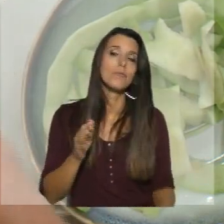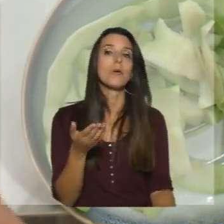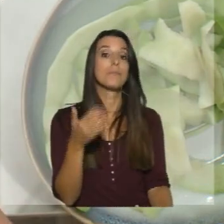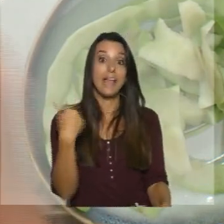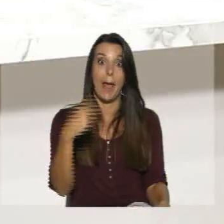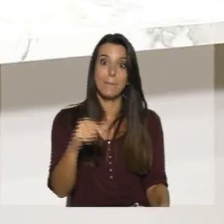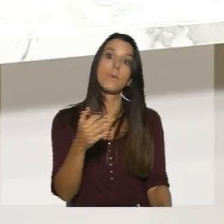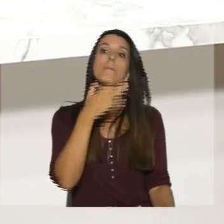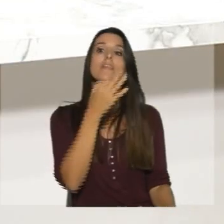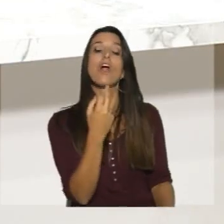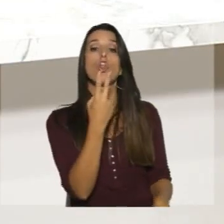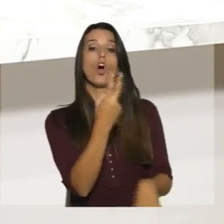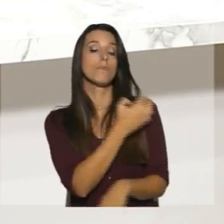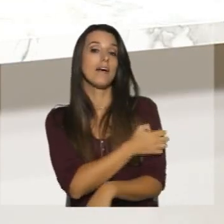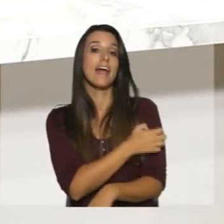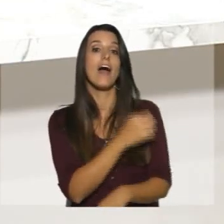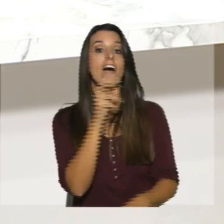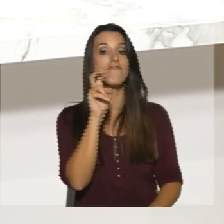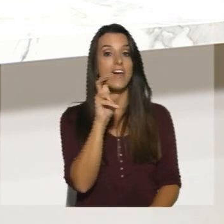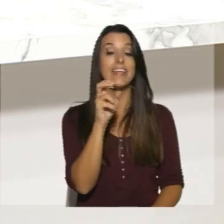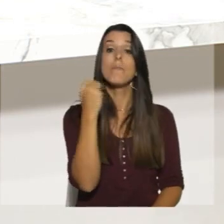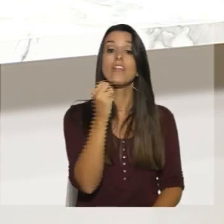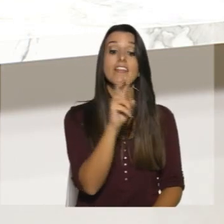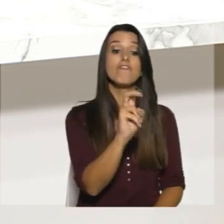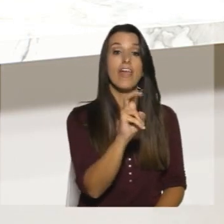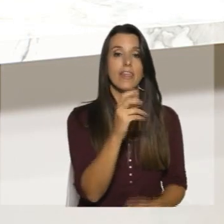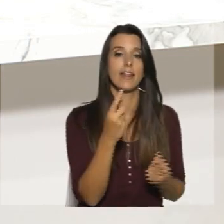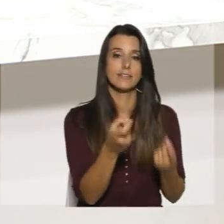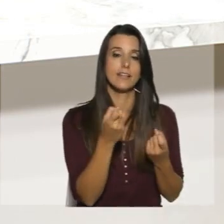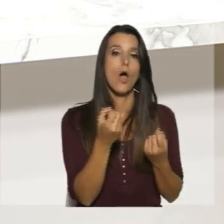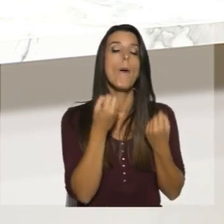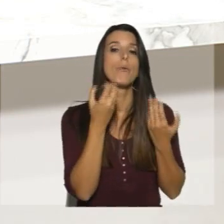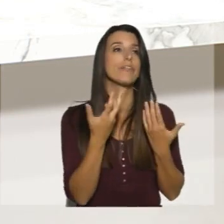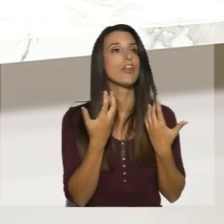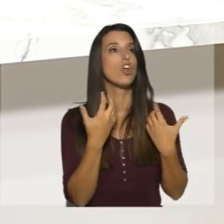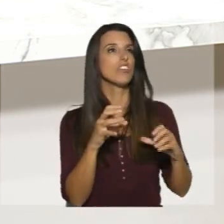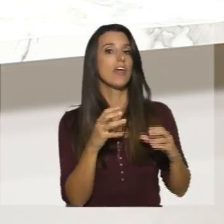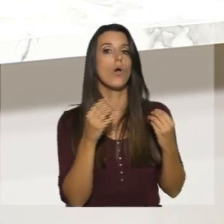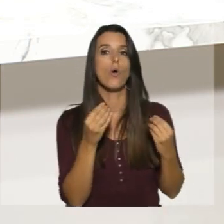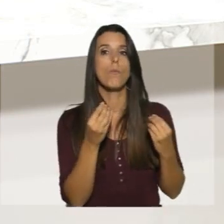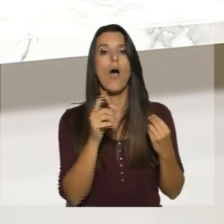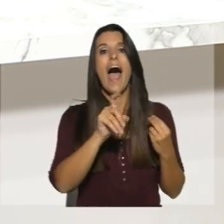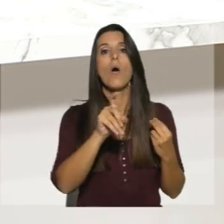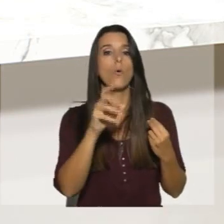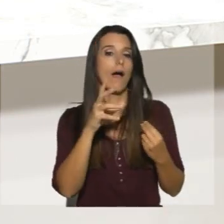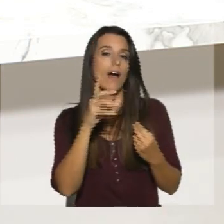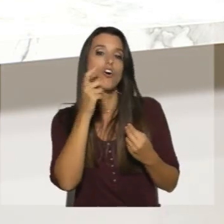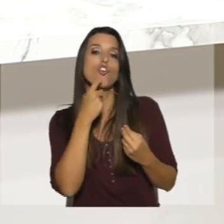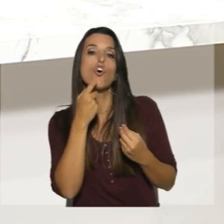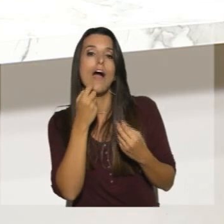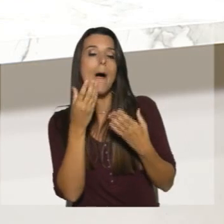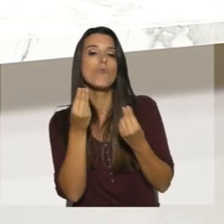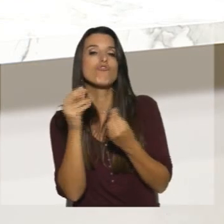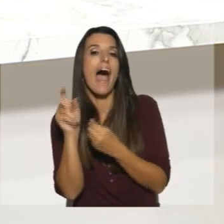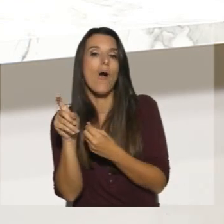lo que tengo acá son dos manzanas verdes. Sí que es importante que sean verdes en esta receta porque no queremos que nos largue tanta agua. Bien. ¿Está? Y nos gusta